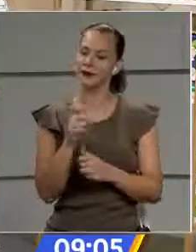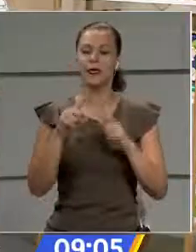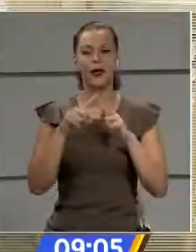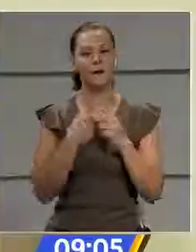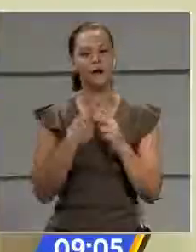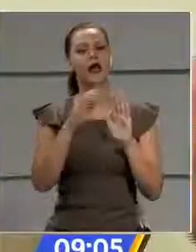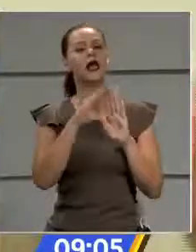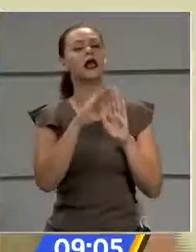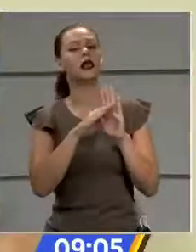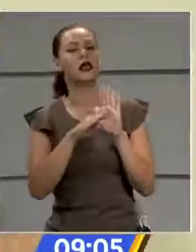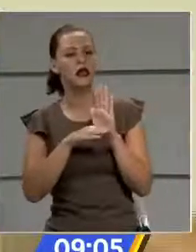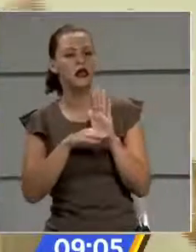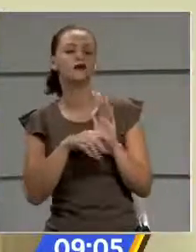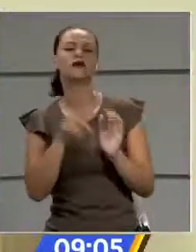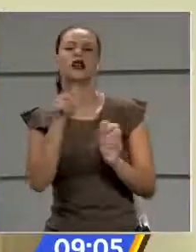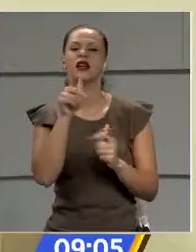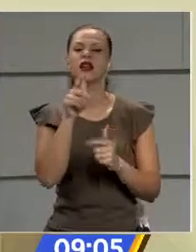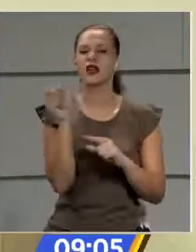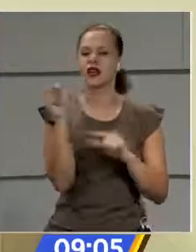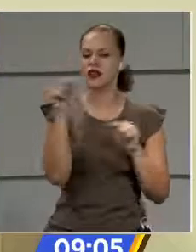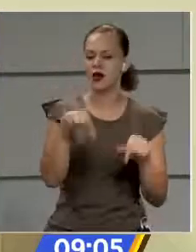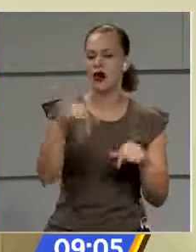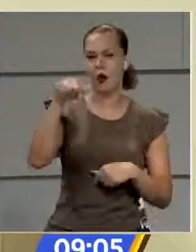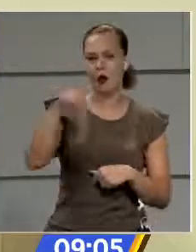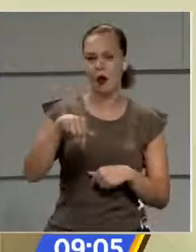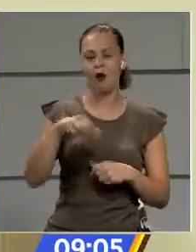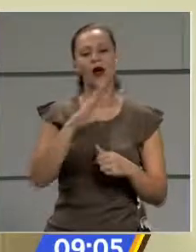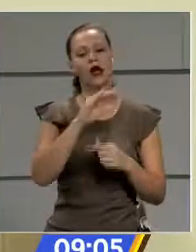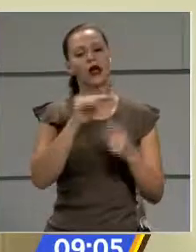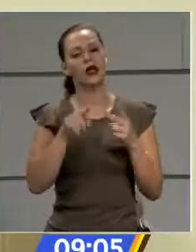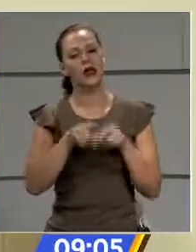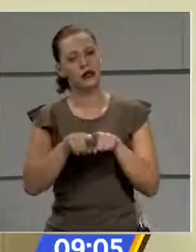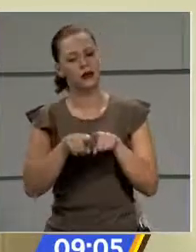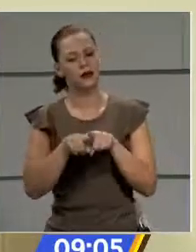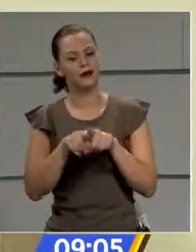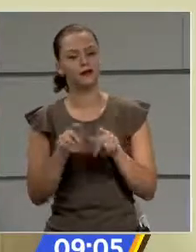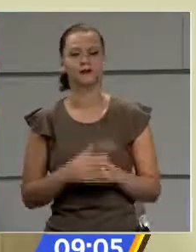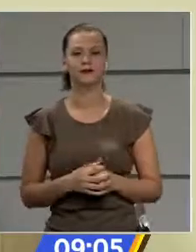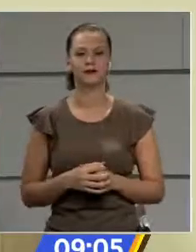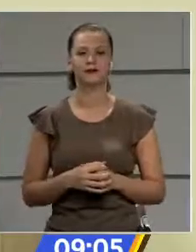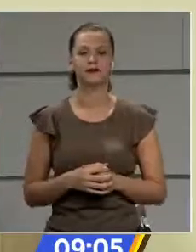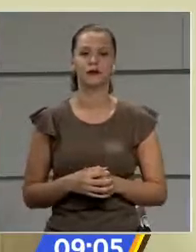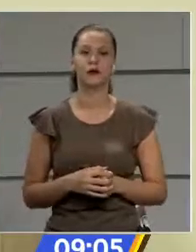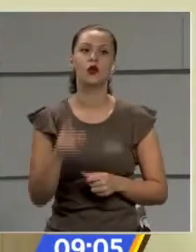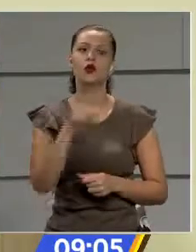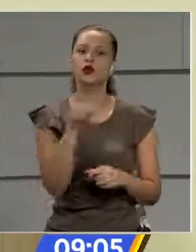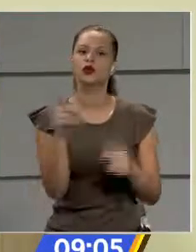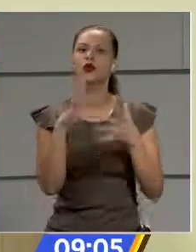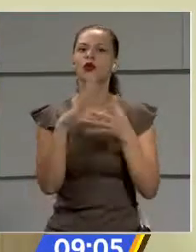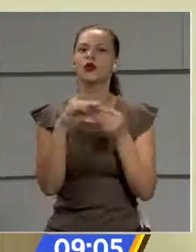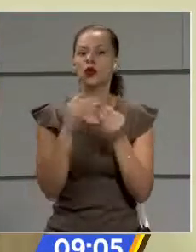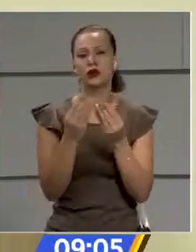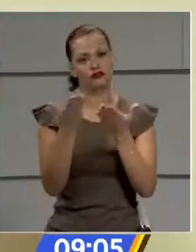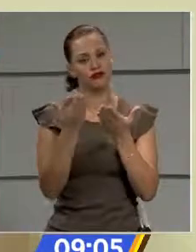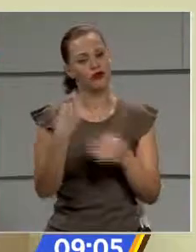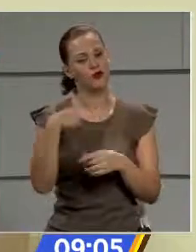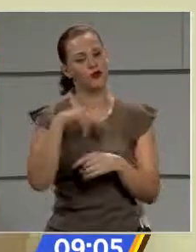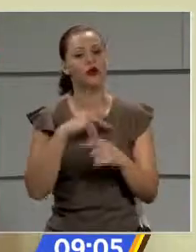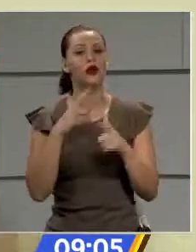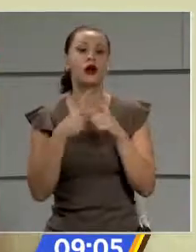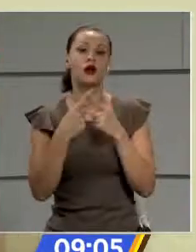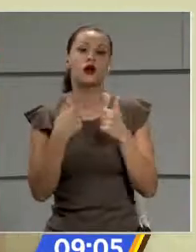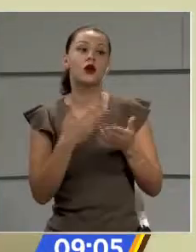pasando lista, contándoles a ustedes quiénes estamos hoy por acá y por supuesto que ustedes nos cuenten a nosotros. Entonces